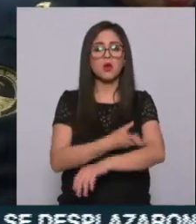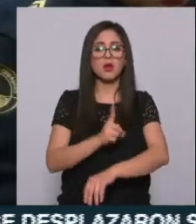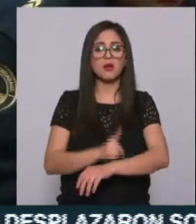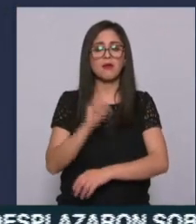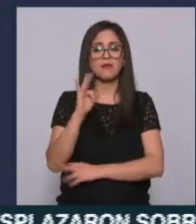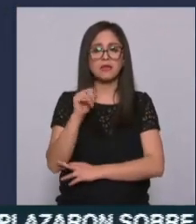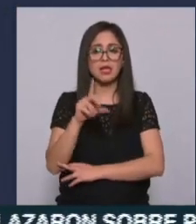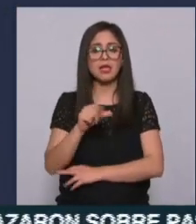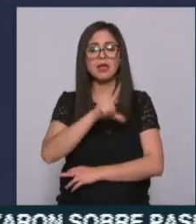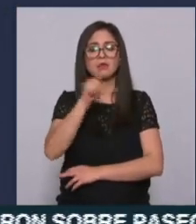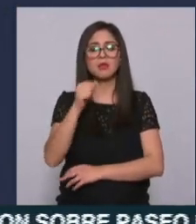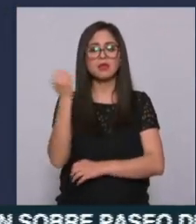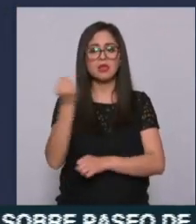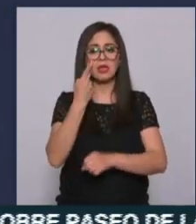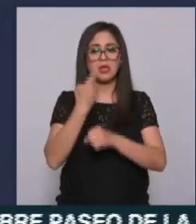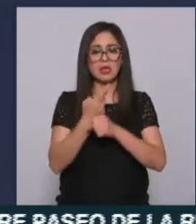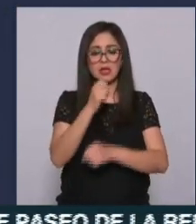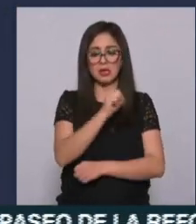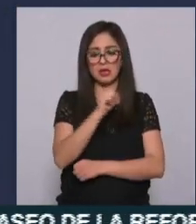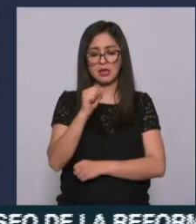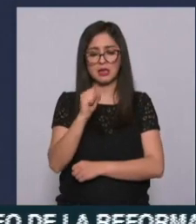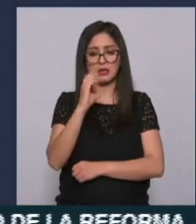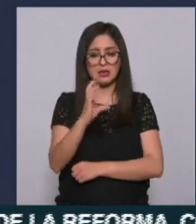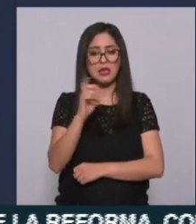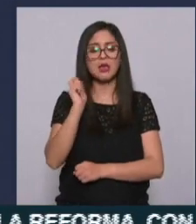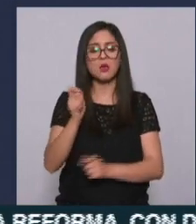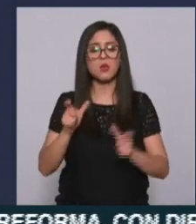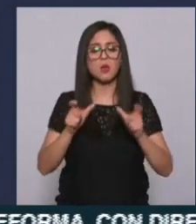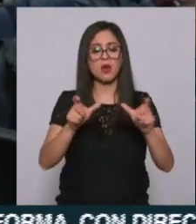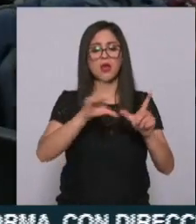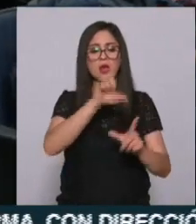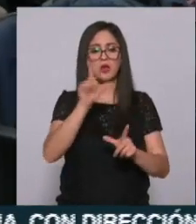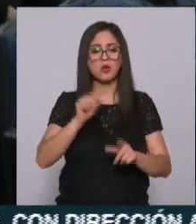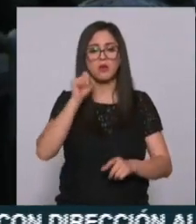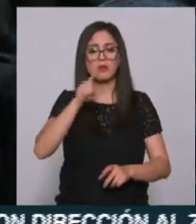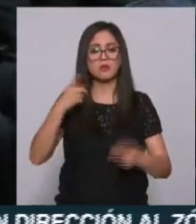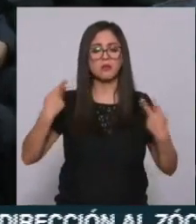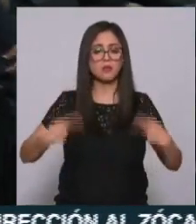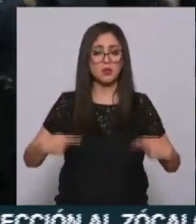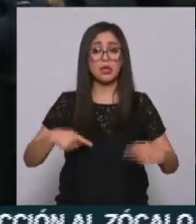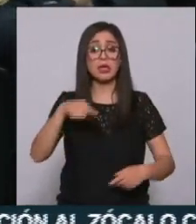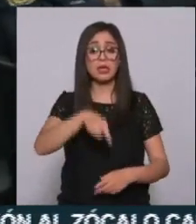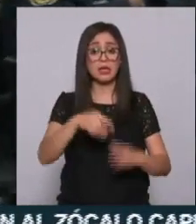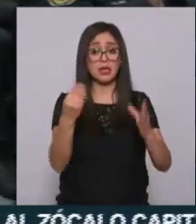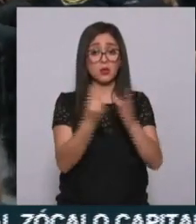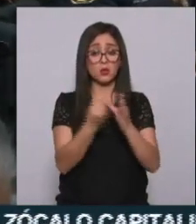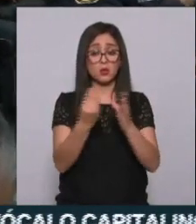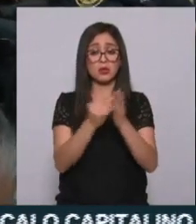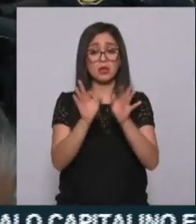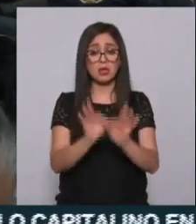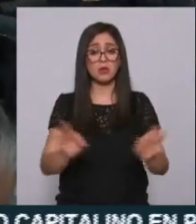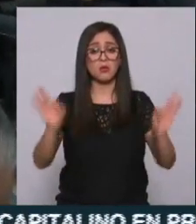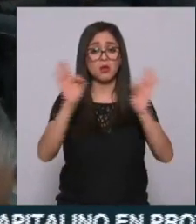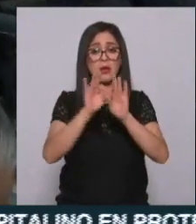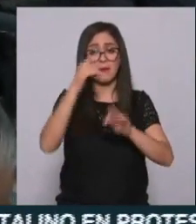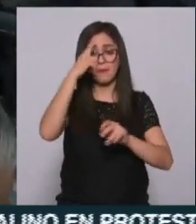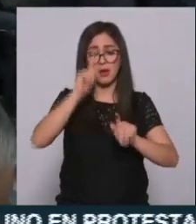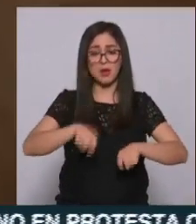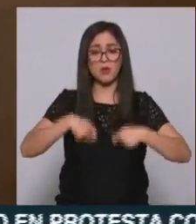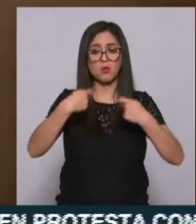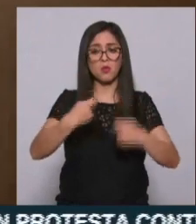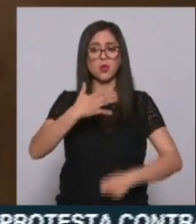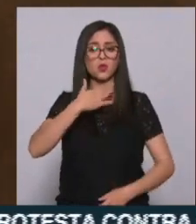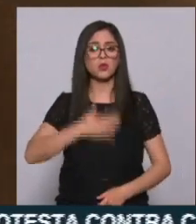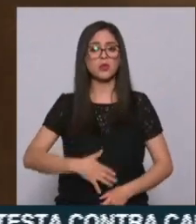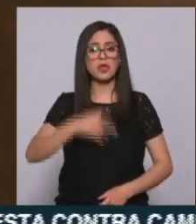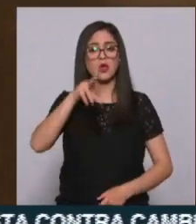y la Secretaría de Seguridad Ciudadana, Guardia Nacional y la sociedad. Resaltó que este curso será de suma importancia en procuración de justicia para